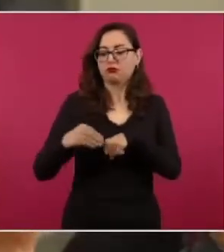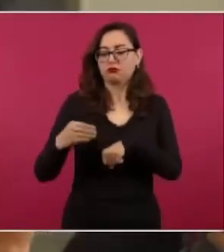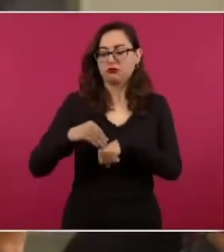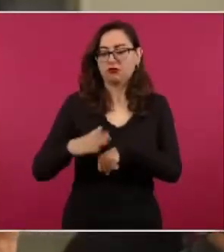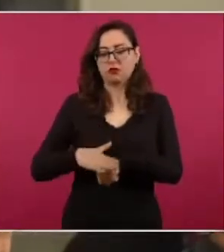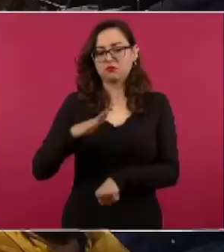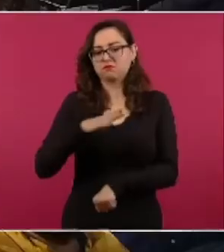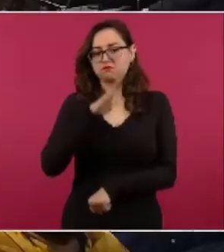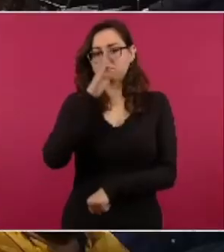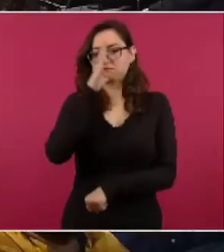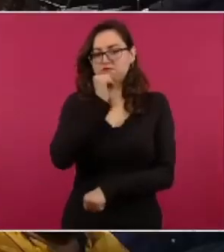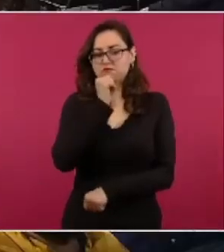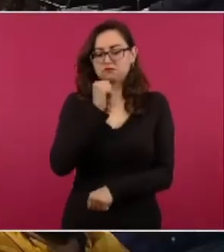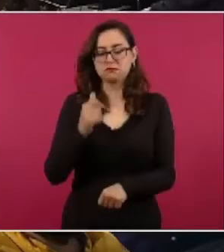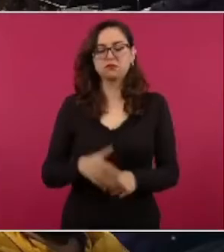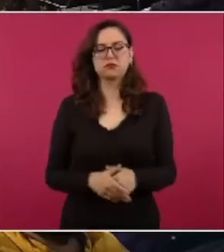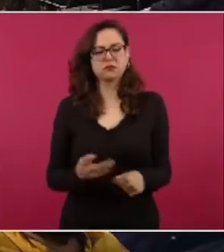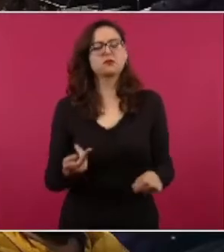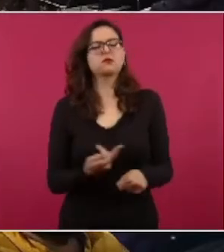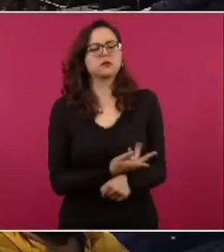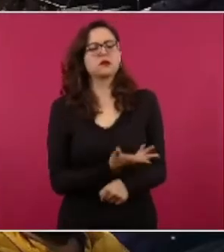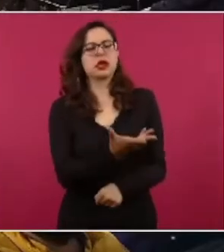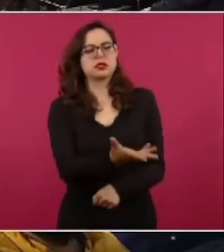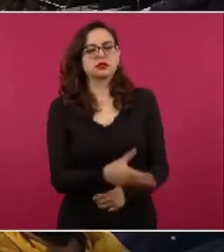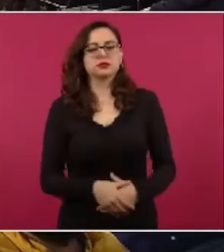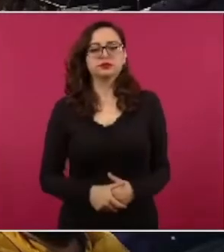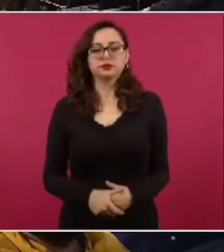obras? Bueno,